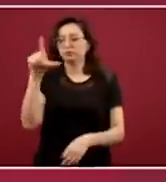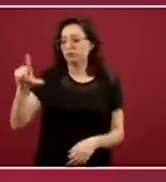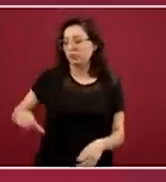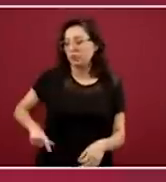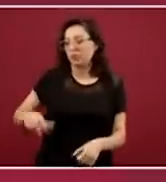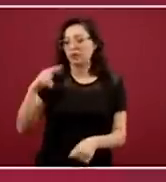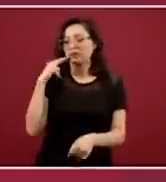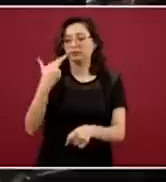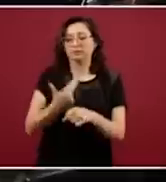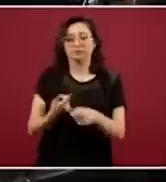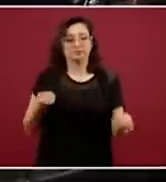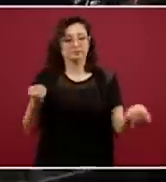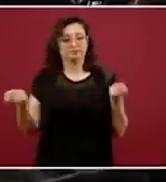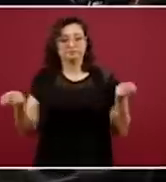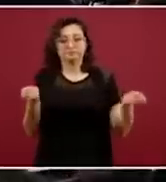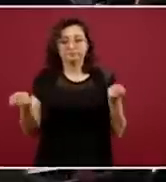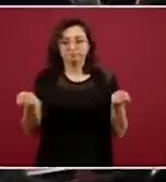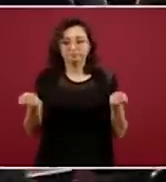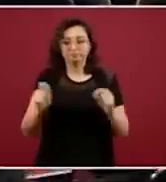conducción del Estado